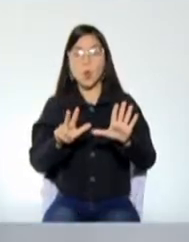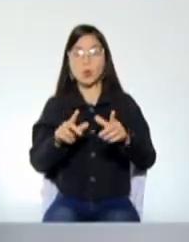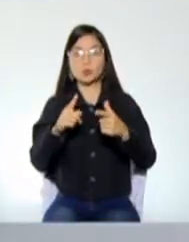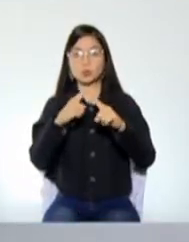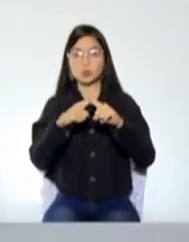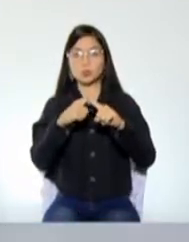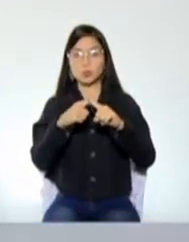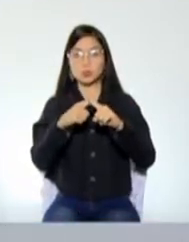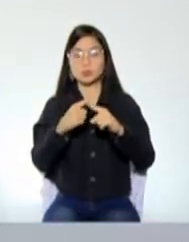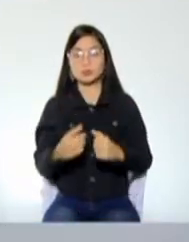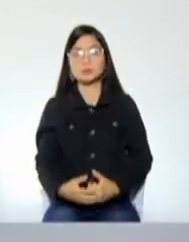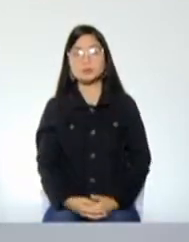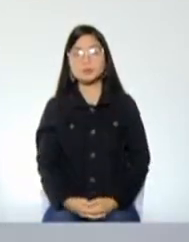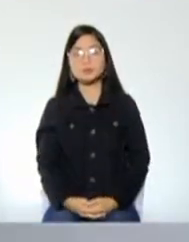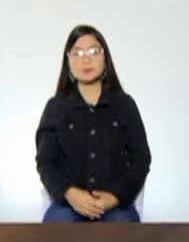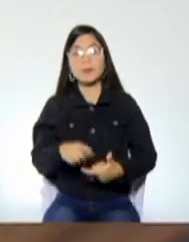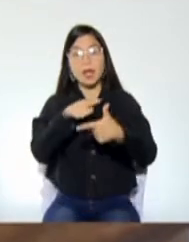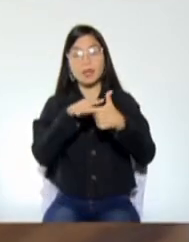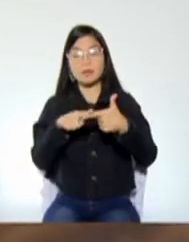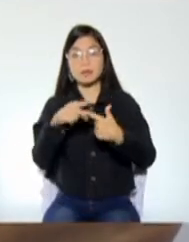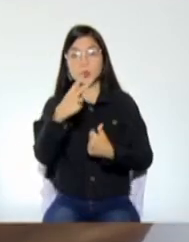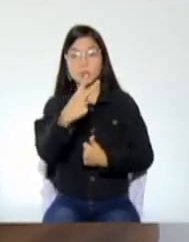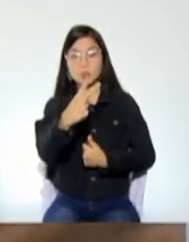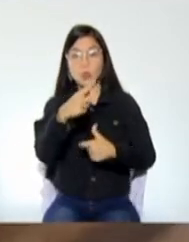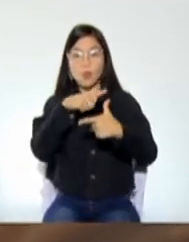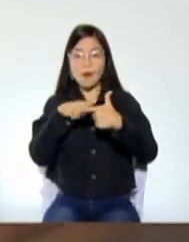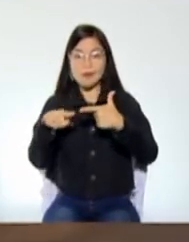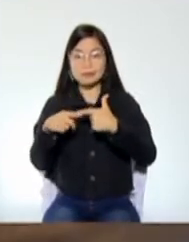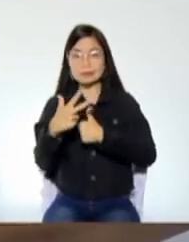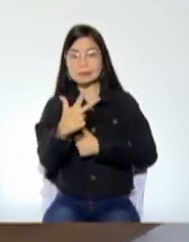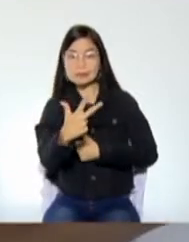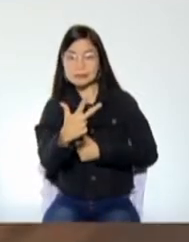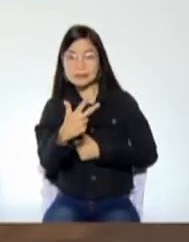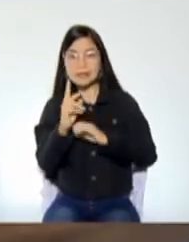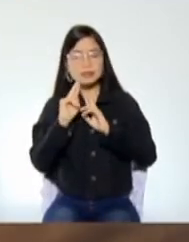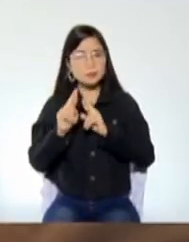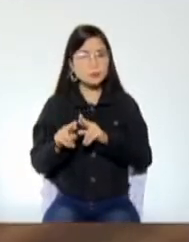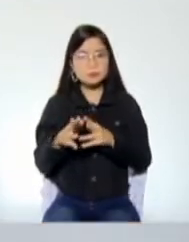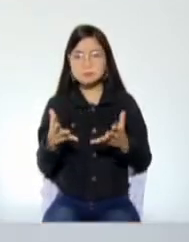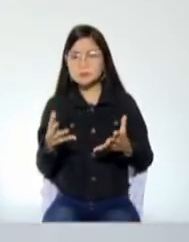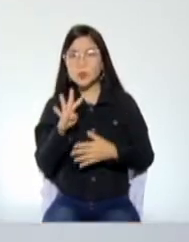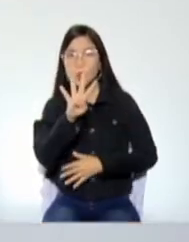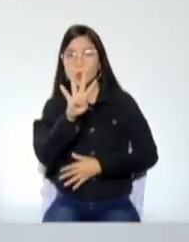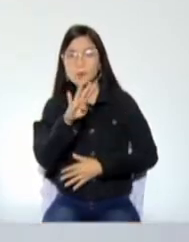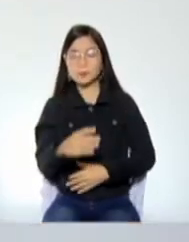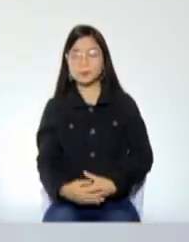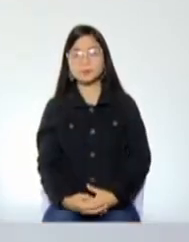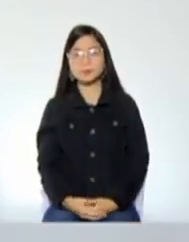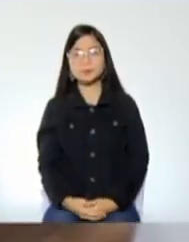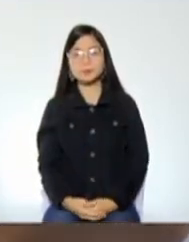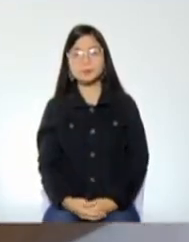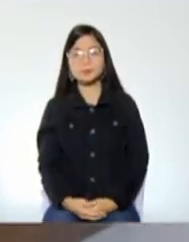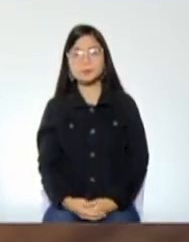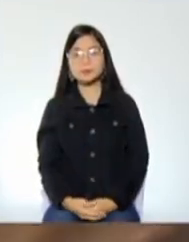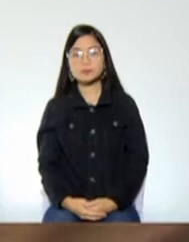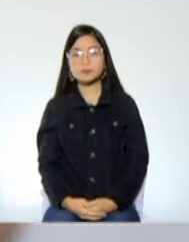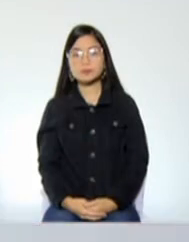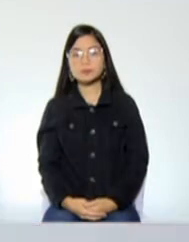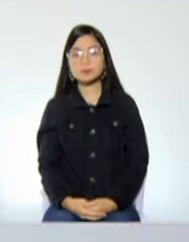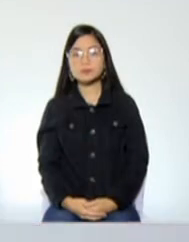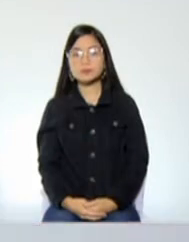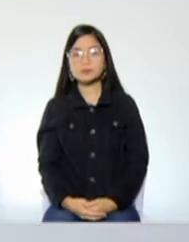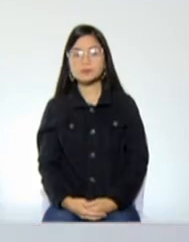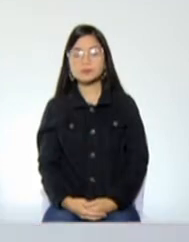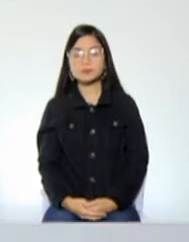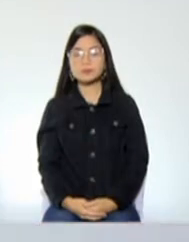al dividir 2 entre 3 me quedaría 4. Esto implica que